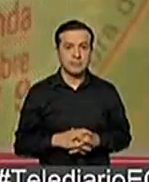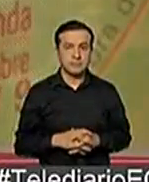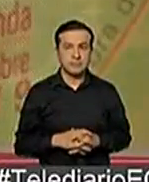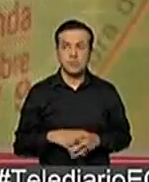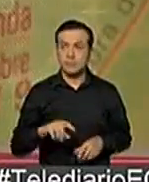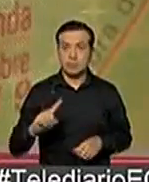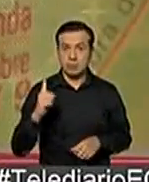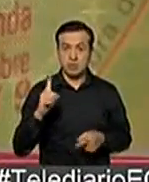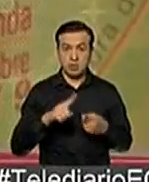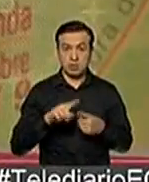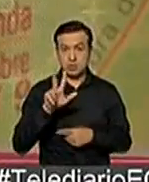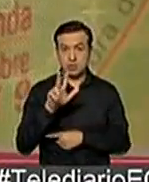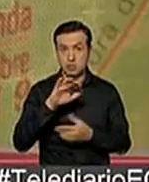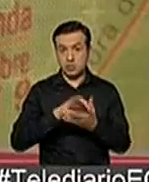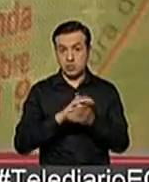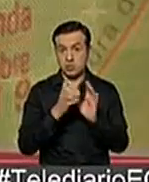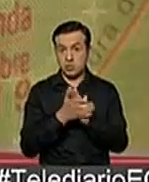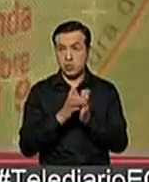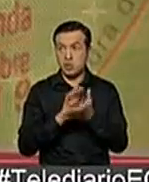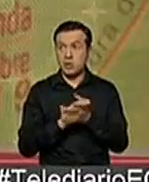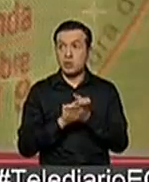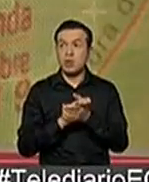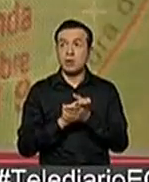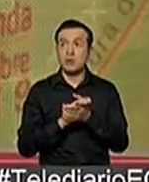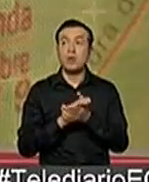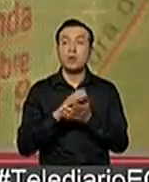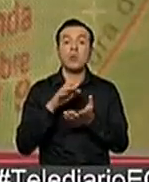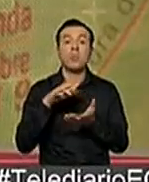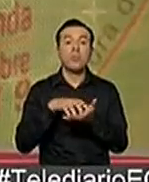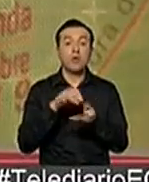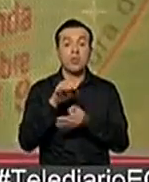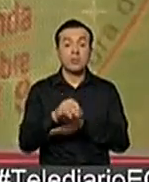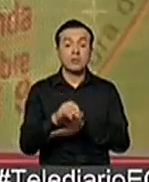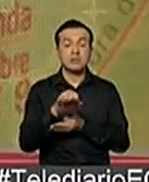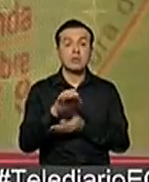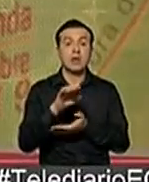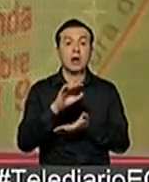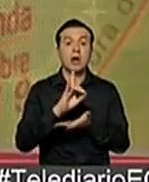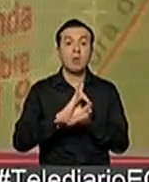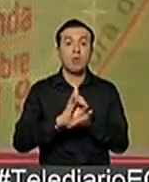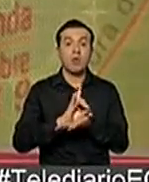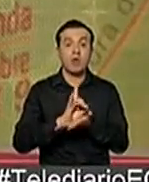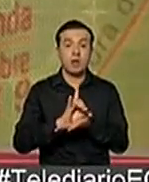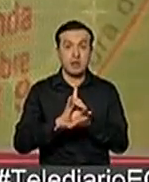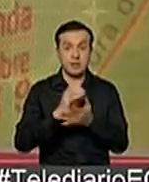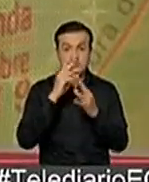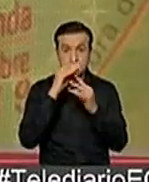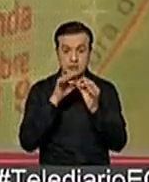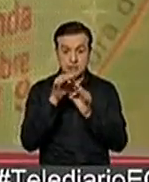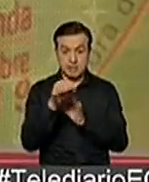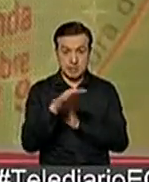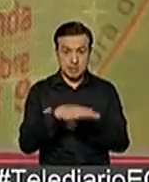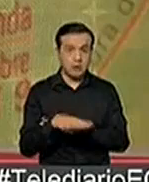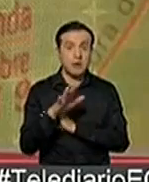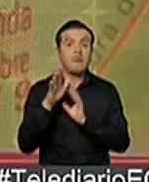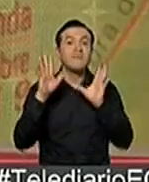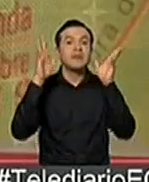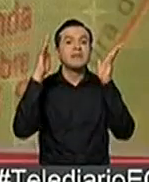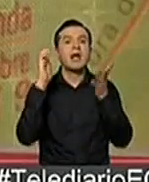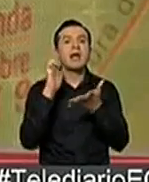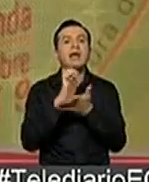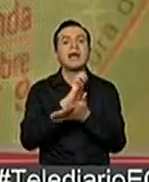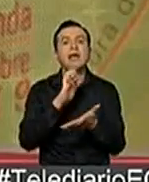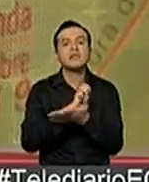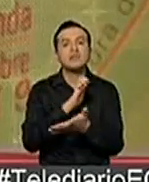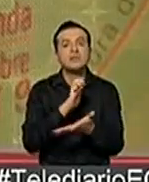del 1 al 3 de noviembre se realizará en Salinas, provincia de Bolívar, el 10º Festival del Queso y la Cultura Andina. Se trata de un espacio